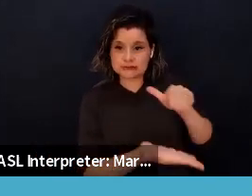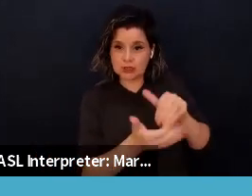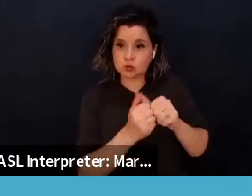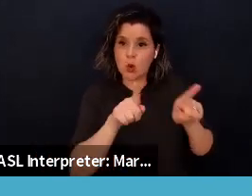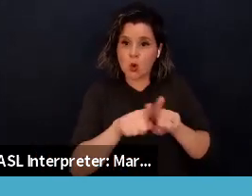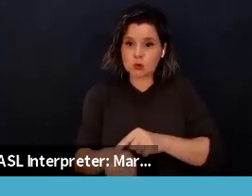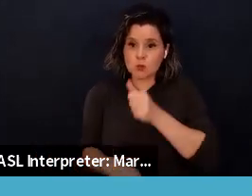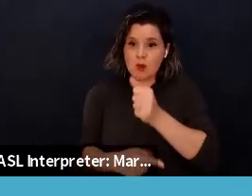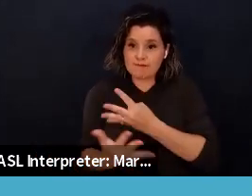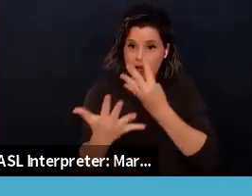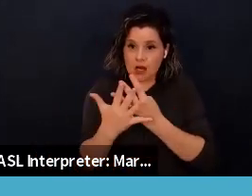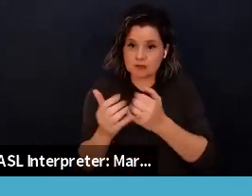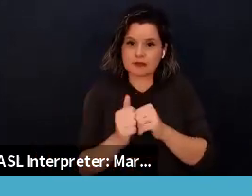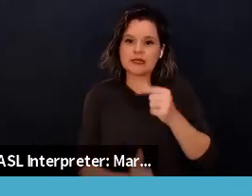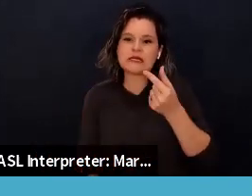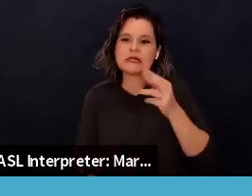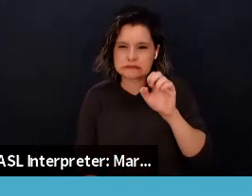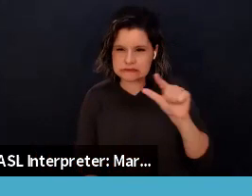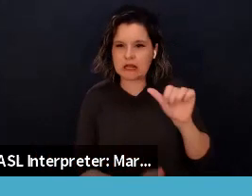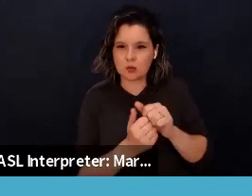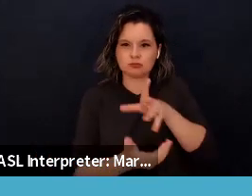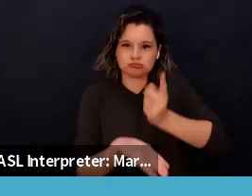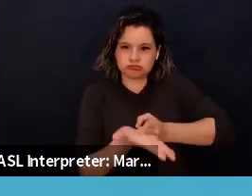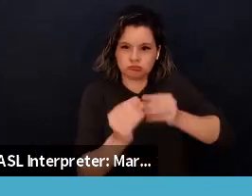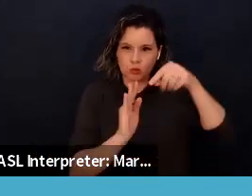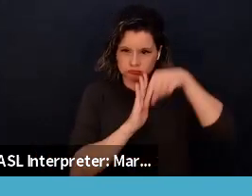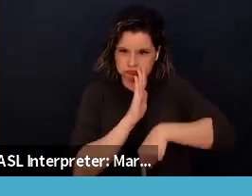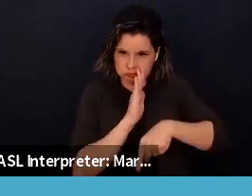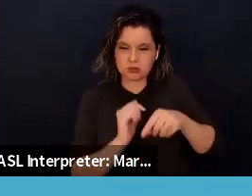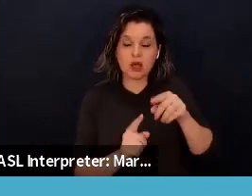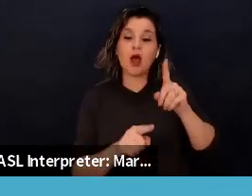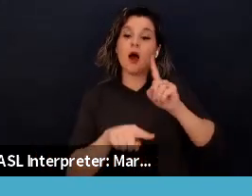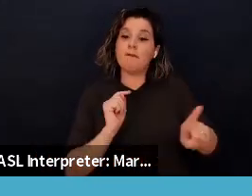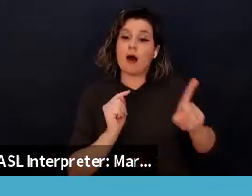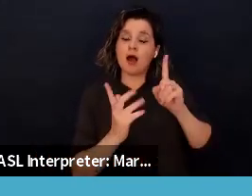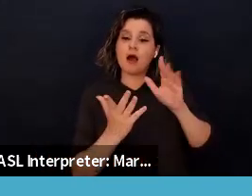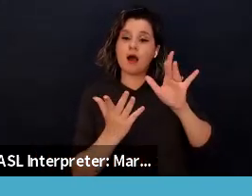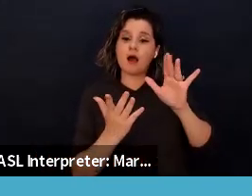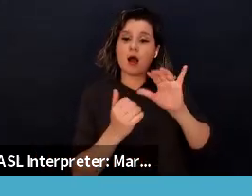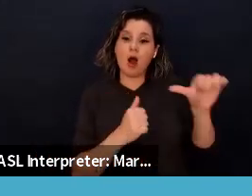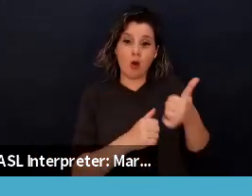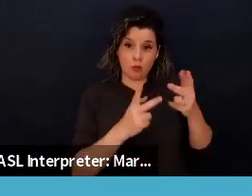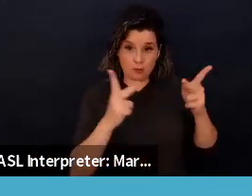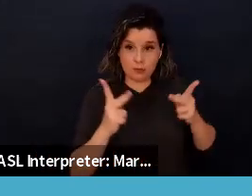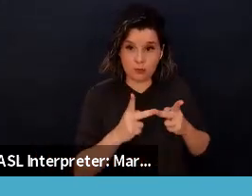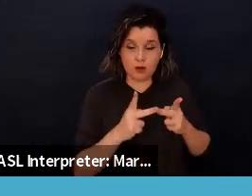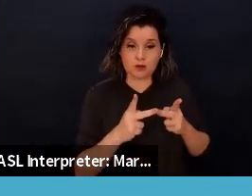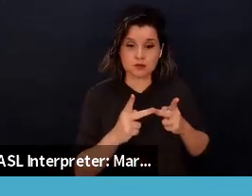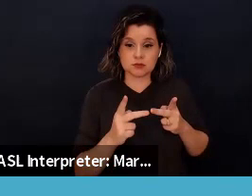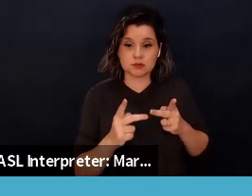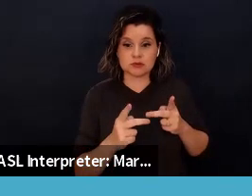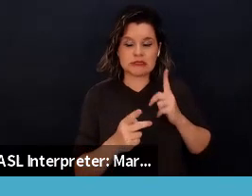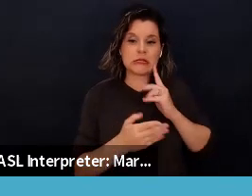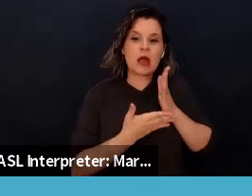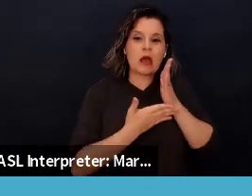mi colega Grisel va a hablar más sobre eso, pero en otros lugares solo es parte